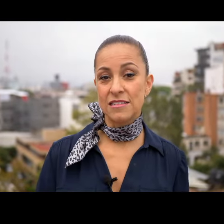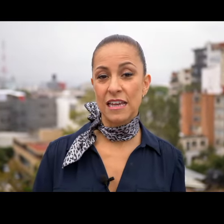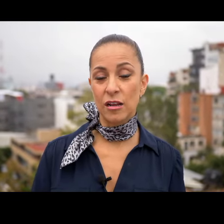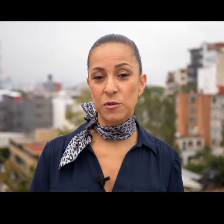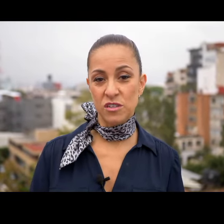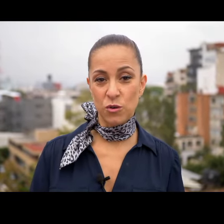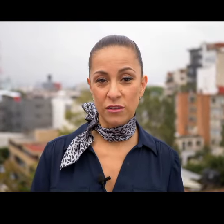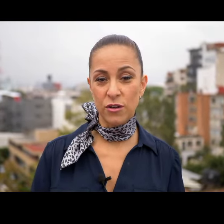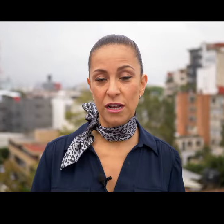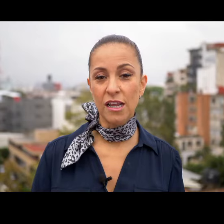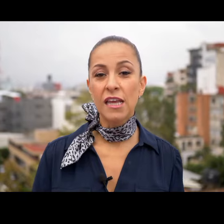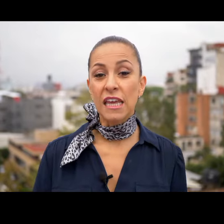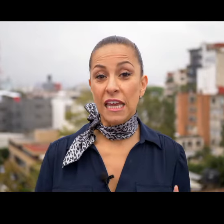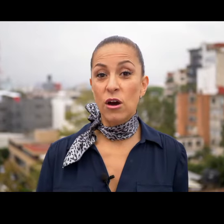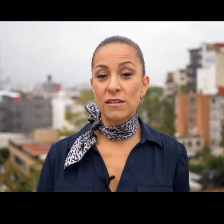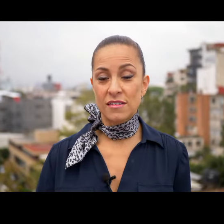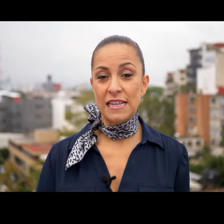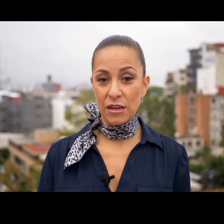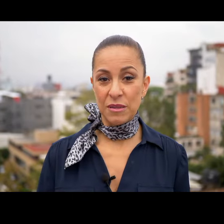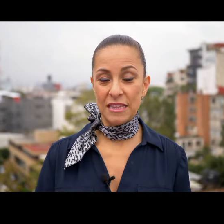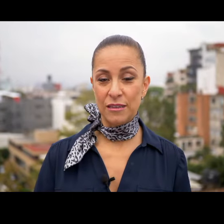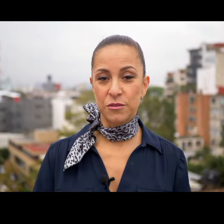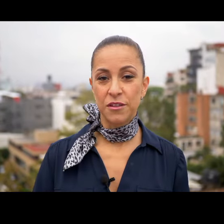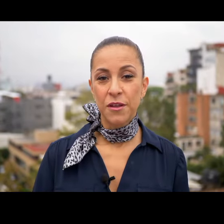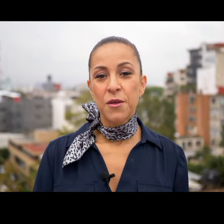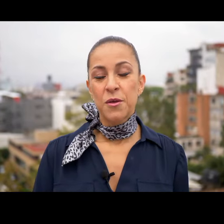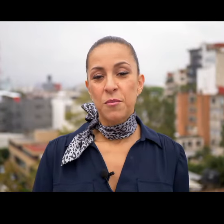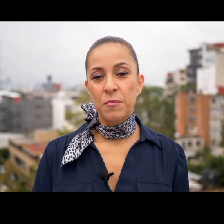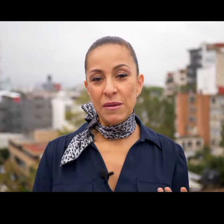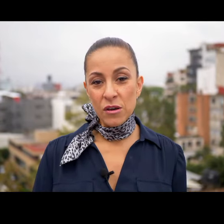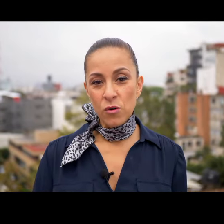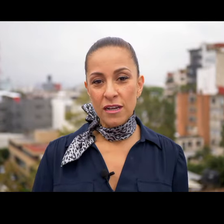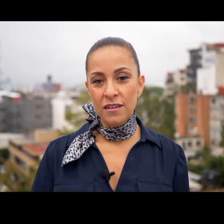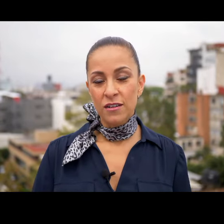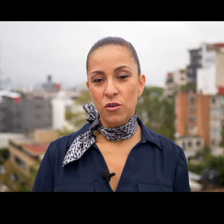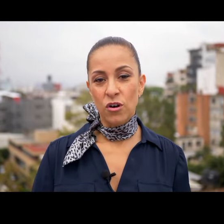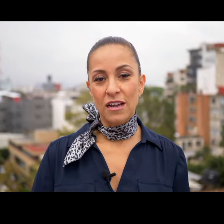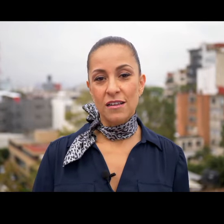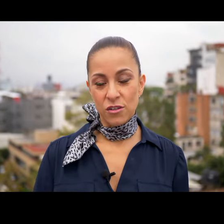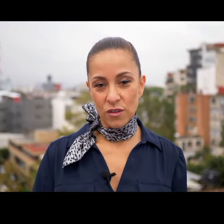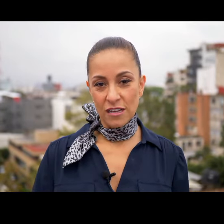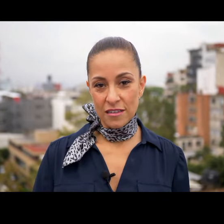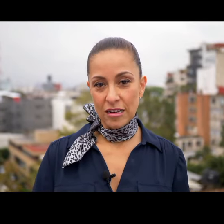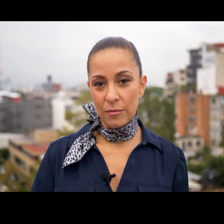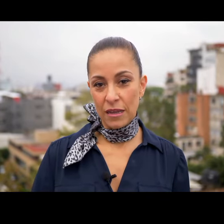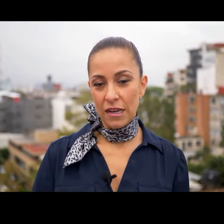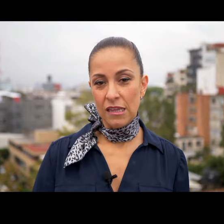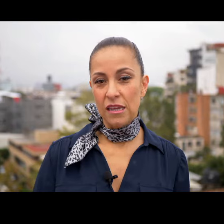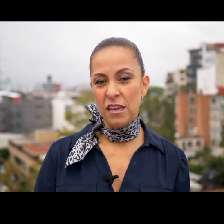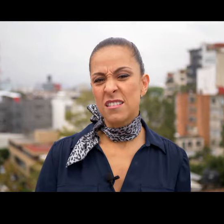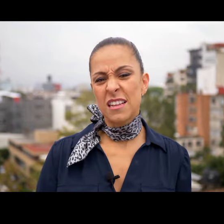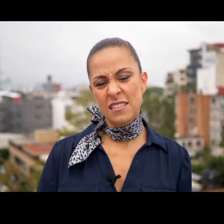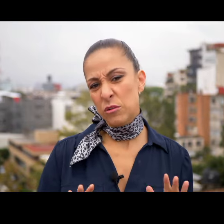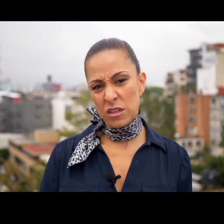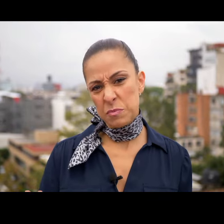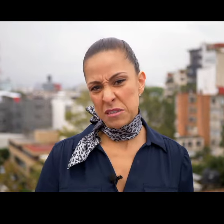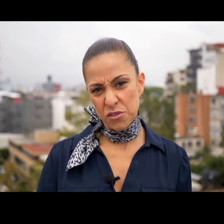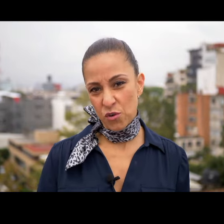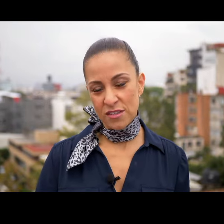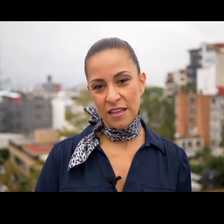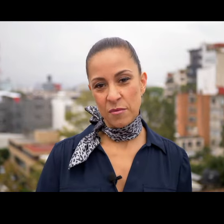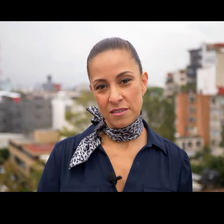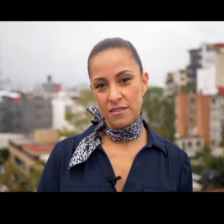de iniciar el proceso electoral y que ahora se está incrementando. Me vinculan con la gestión de Lizeth Clavel y quisiera hacer